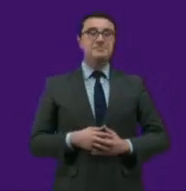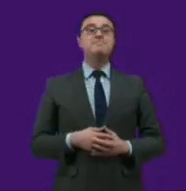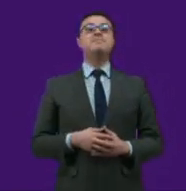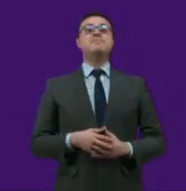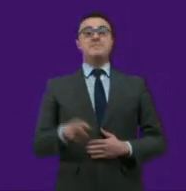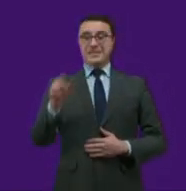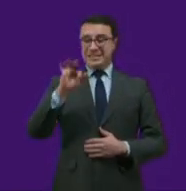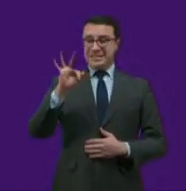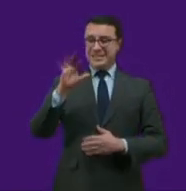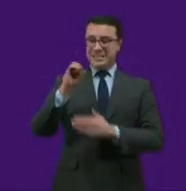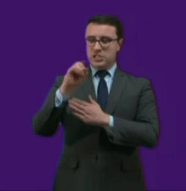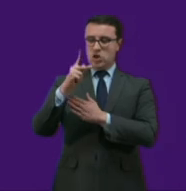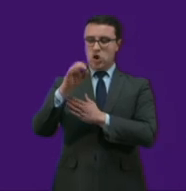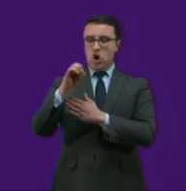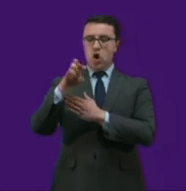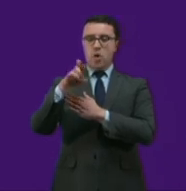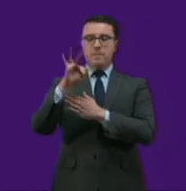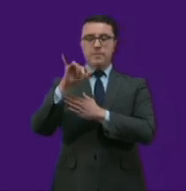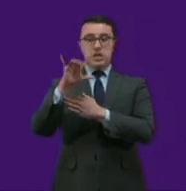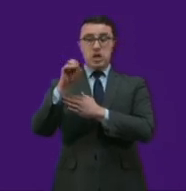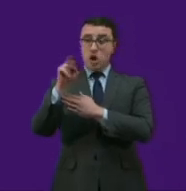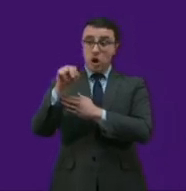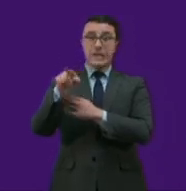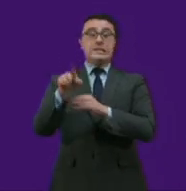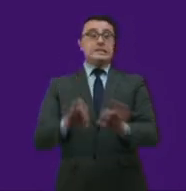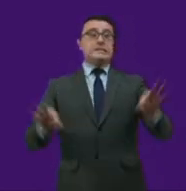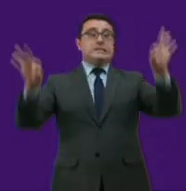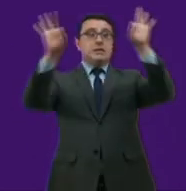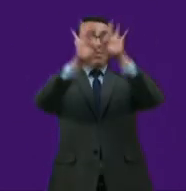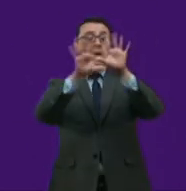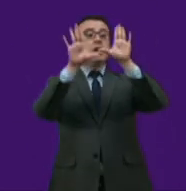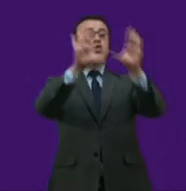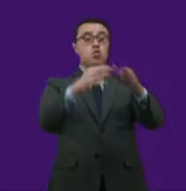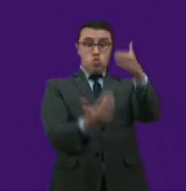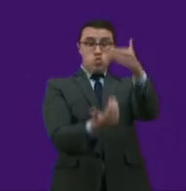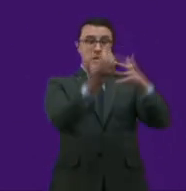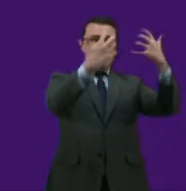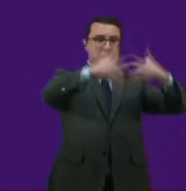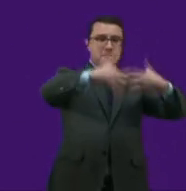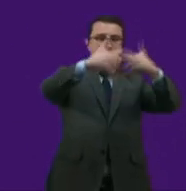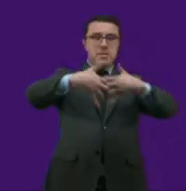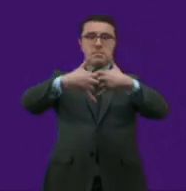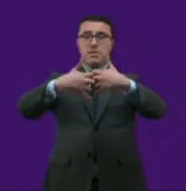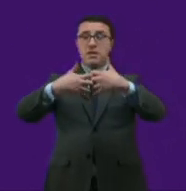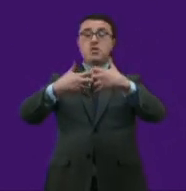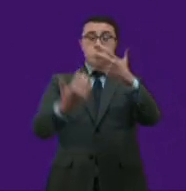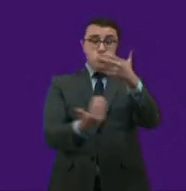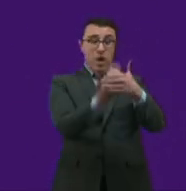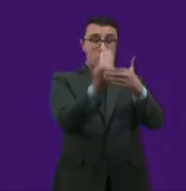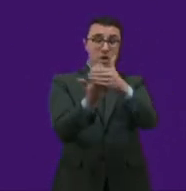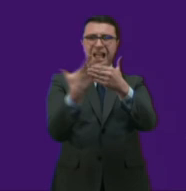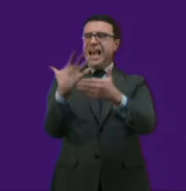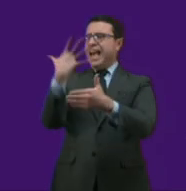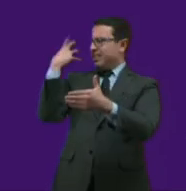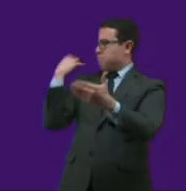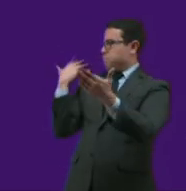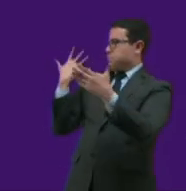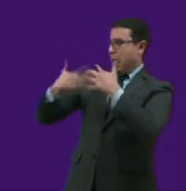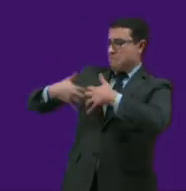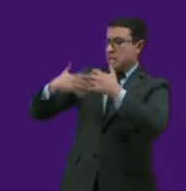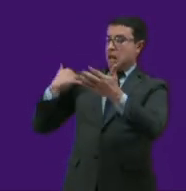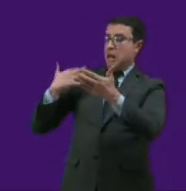recomendación importantísima para las nuevas compañías. Las que ya están montadas es muy difícil, pero las